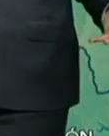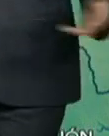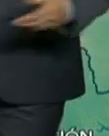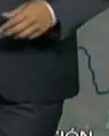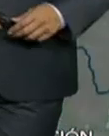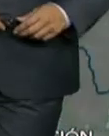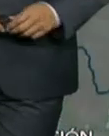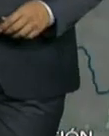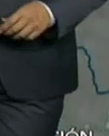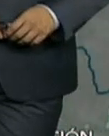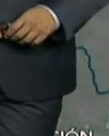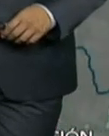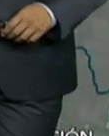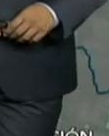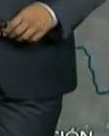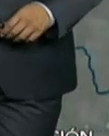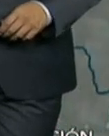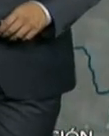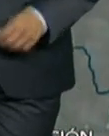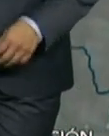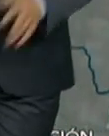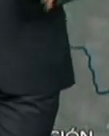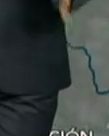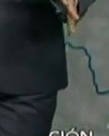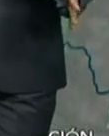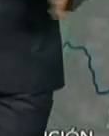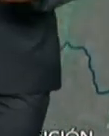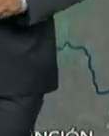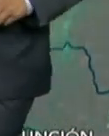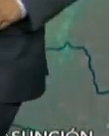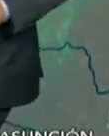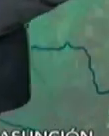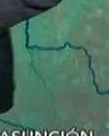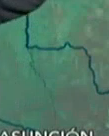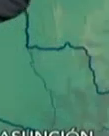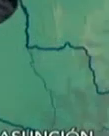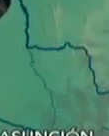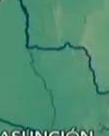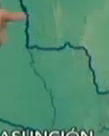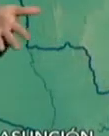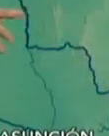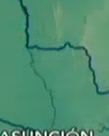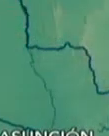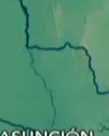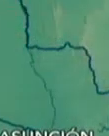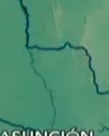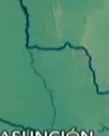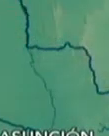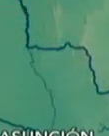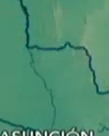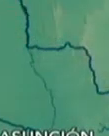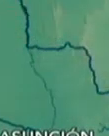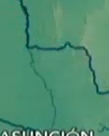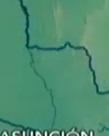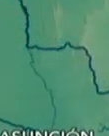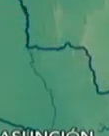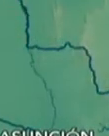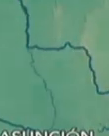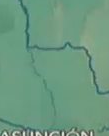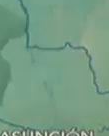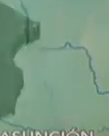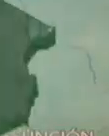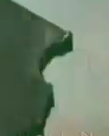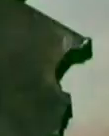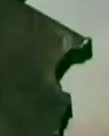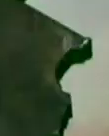Desde el Centro de Comunicaciones de AccuWeather les saluda Marvin Gómez con las condiciones del tiempo para Bolivia, exclusivamente para nuestros amigos